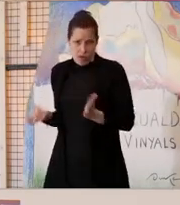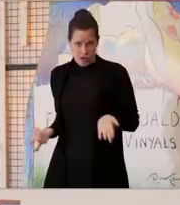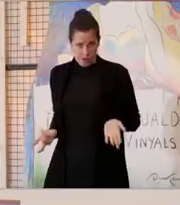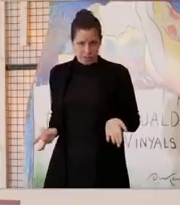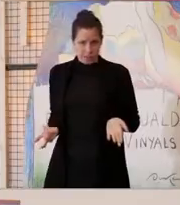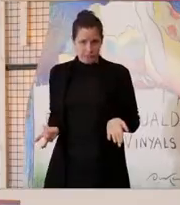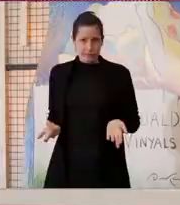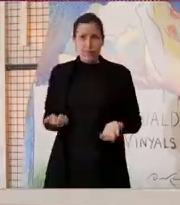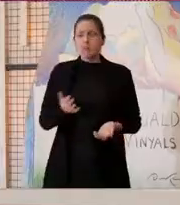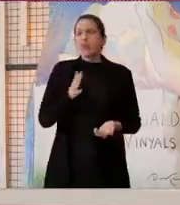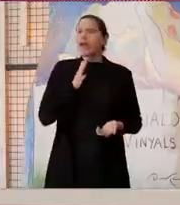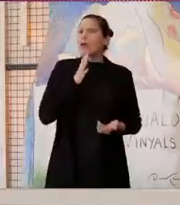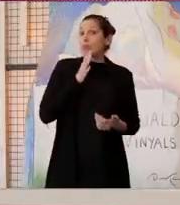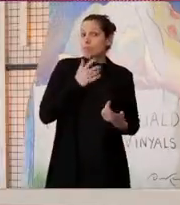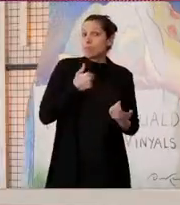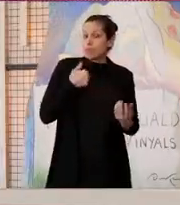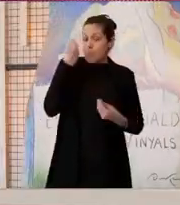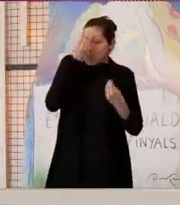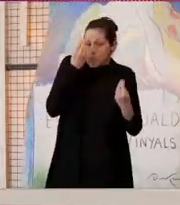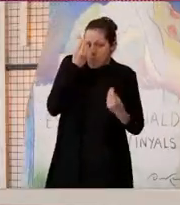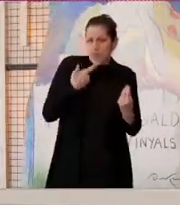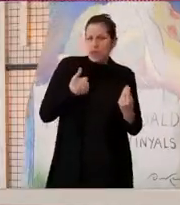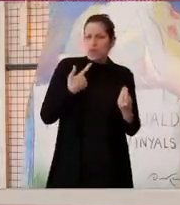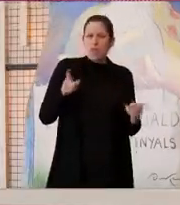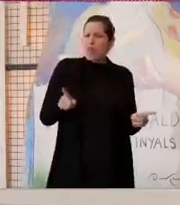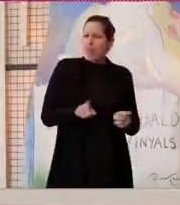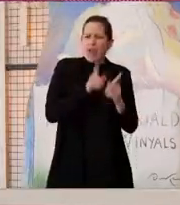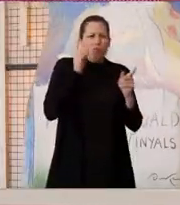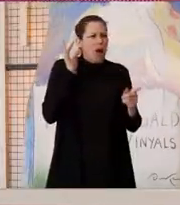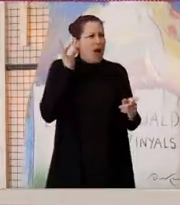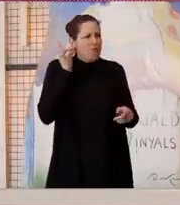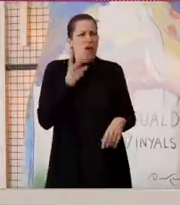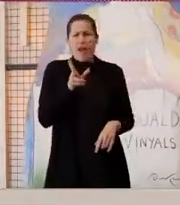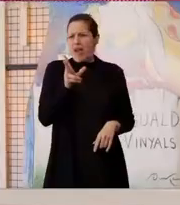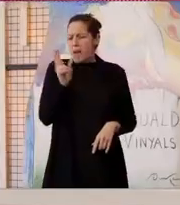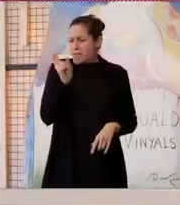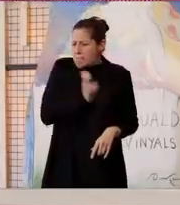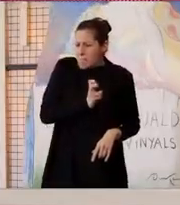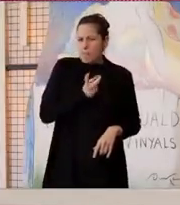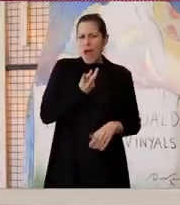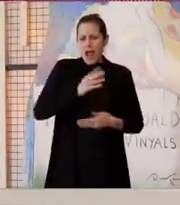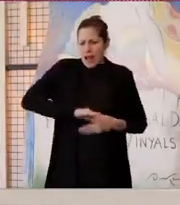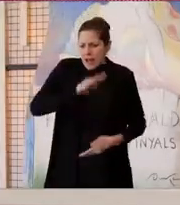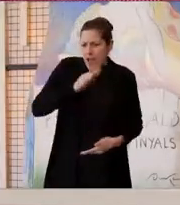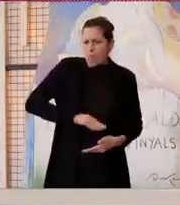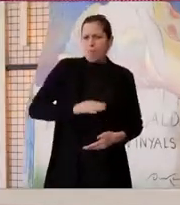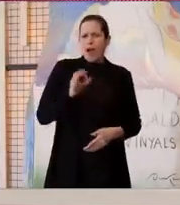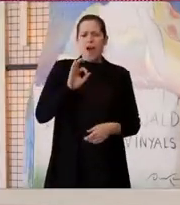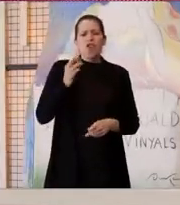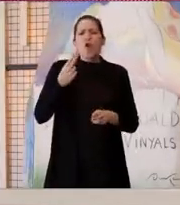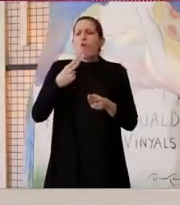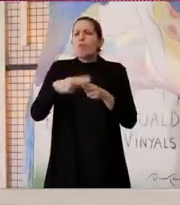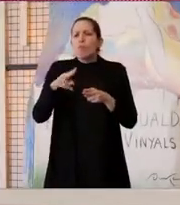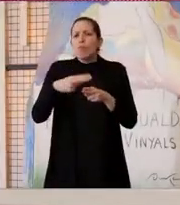qué están rotatoria las mujeres da igual lo valiosa que sean da igual las políticas que hayan puesto